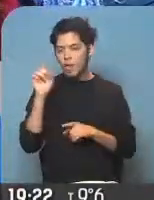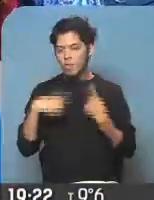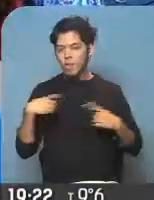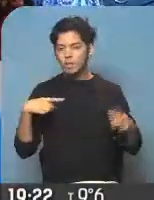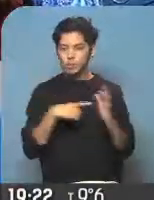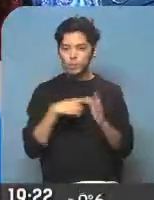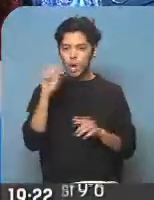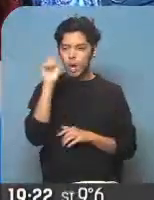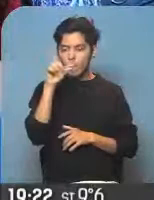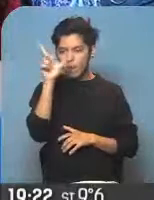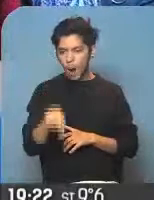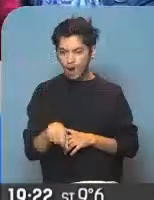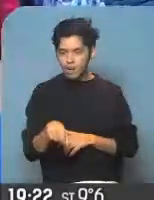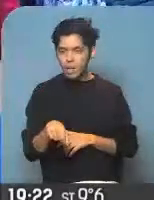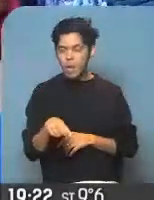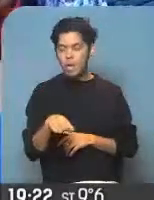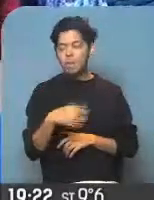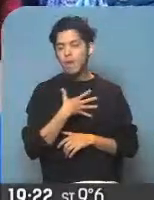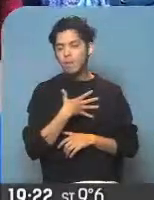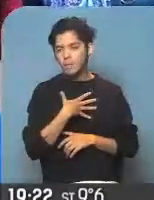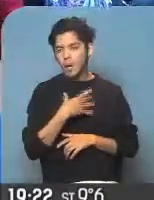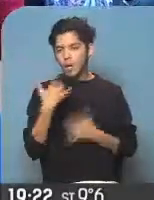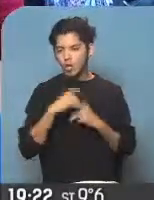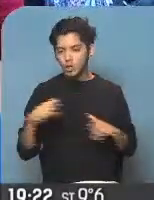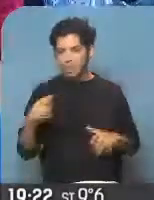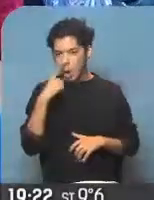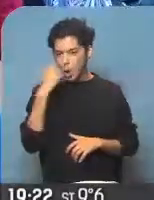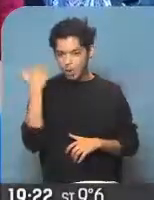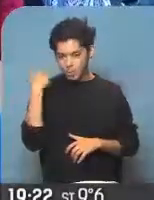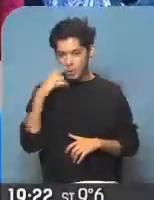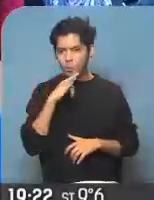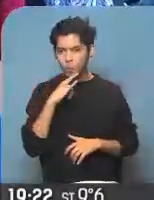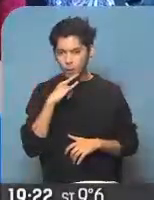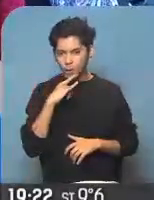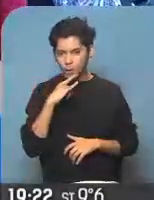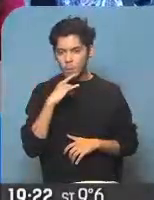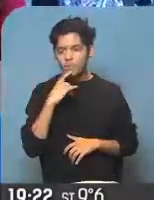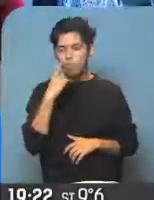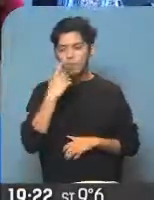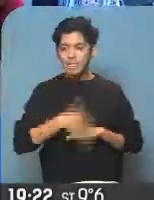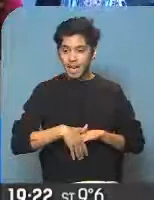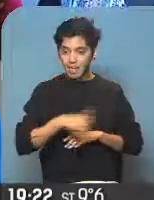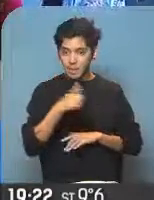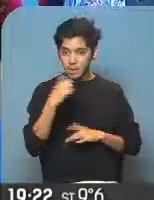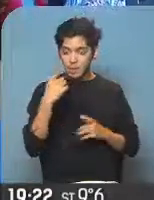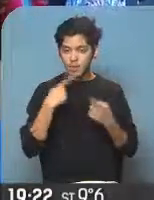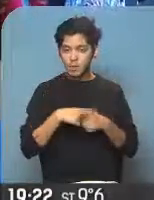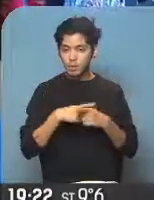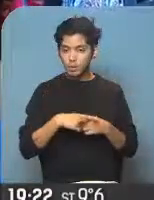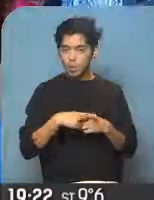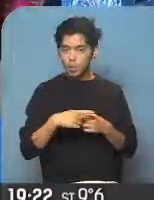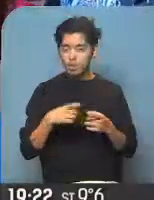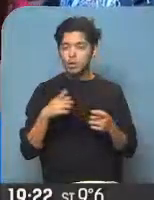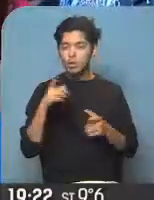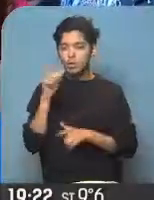de la República Argentina, pero lamentablemente es noticia lo que ha ocurrido en Tucumán, donde un taxista discutió con los manifestantes